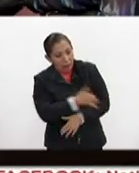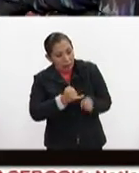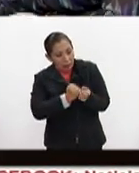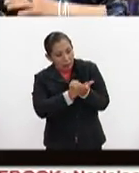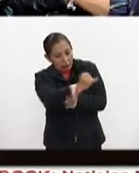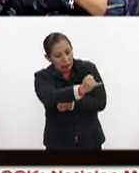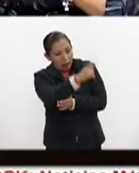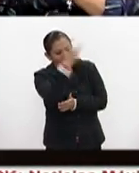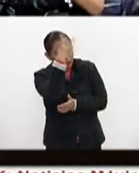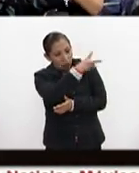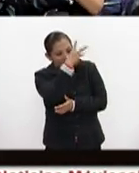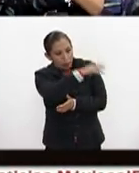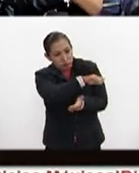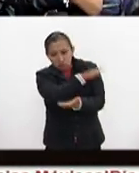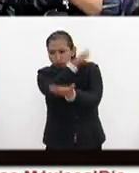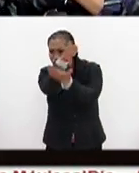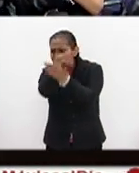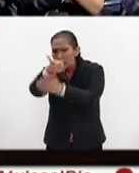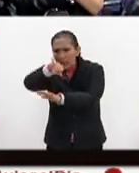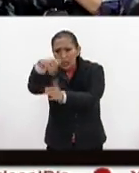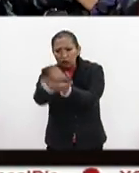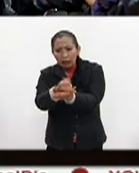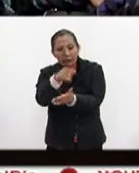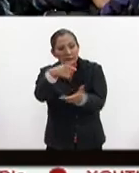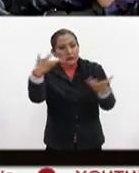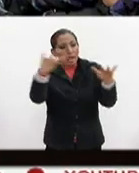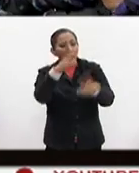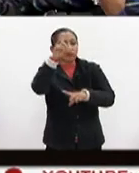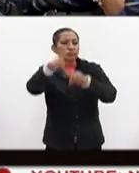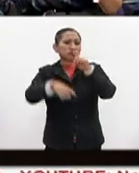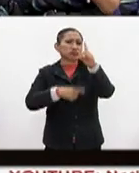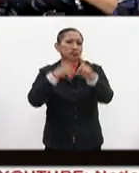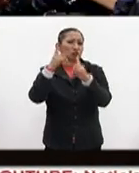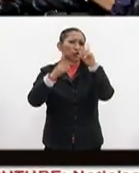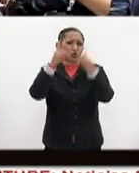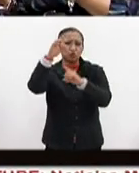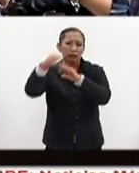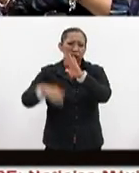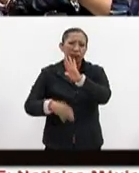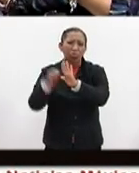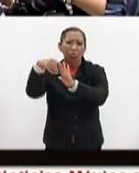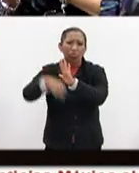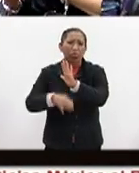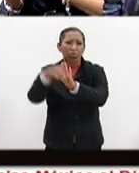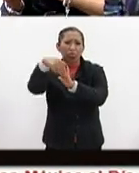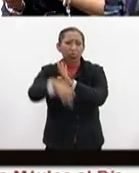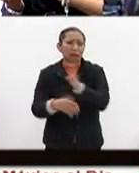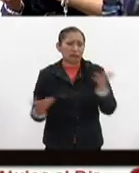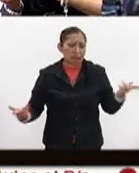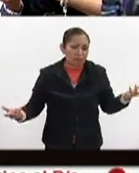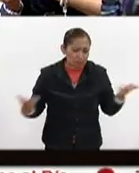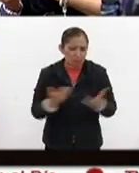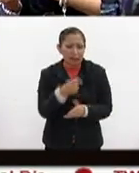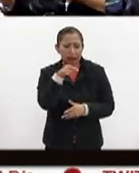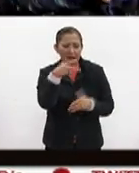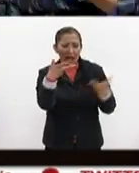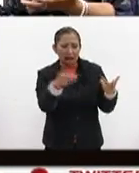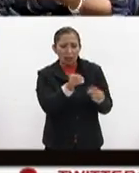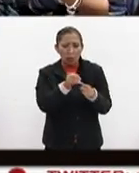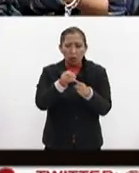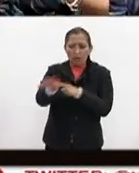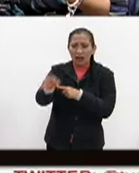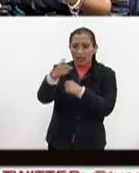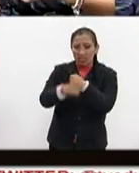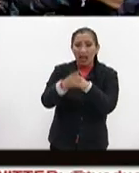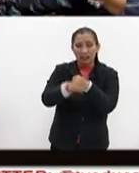en Jerusalén lo que hace es simplemente provocar inestabilidad y provocar algo que pues